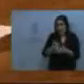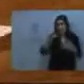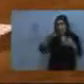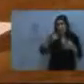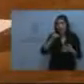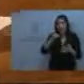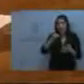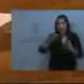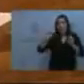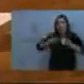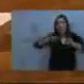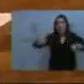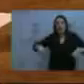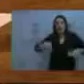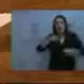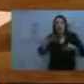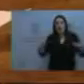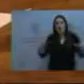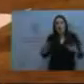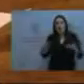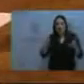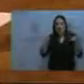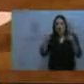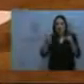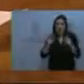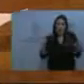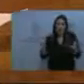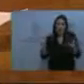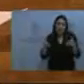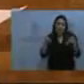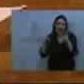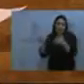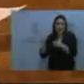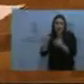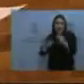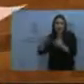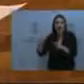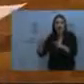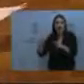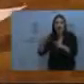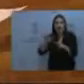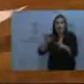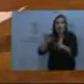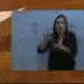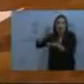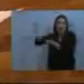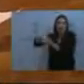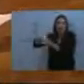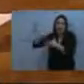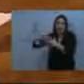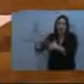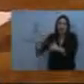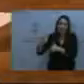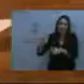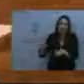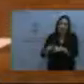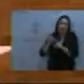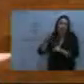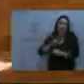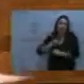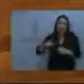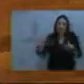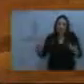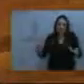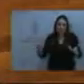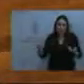un convenio para atender las urgencias y las emergencias de la población en el centro más cercano, con independencia de la comunidad